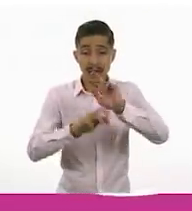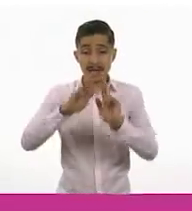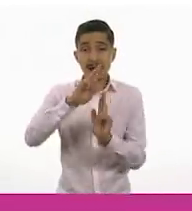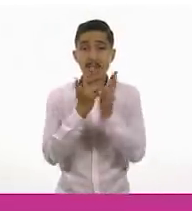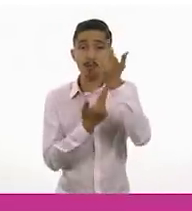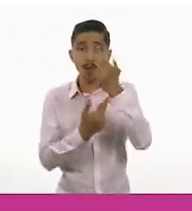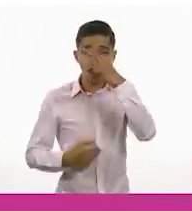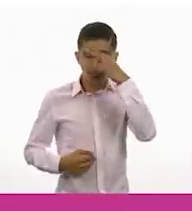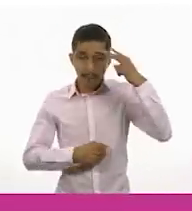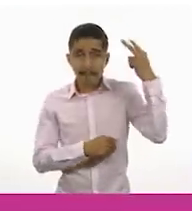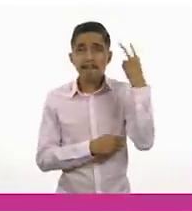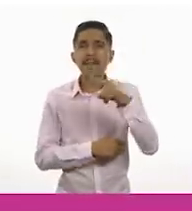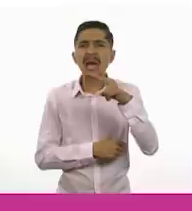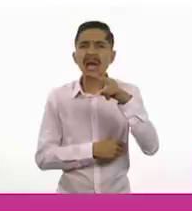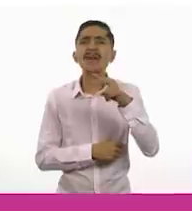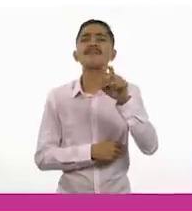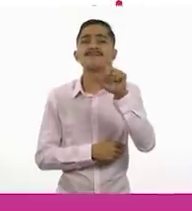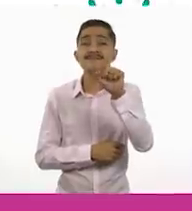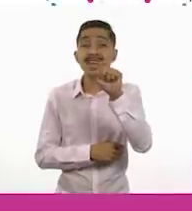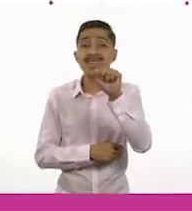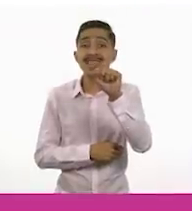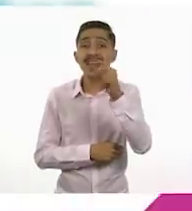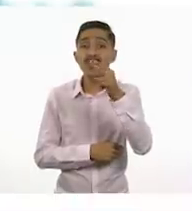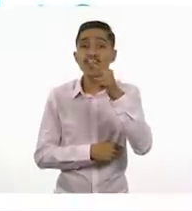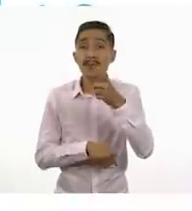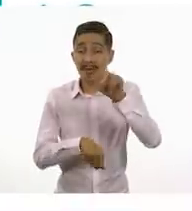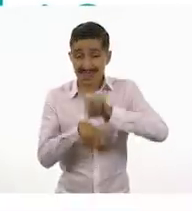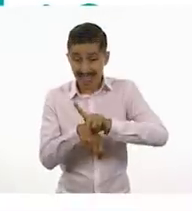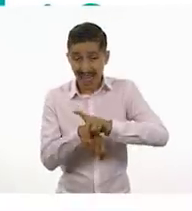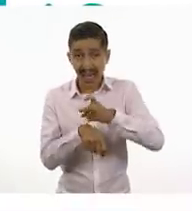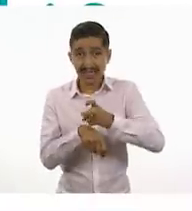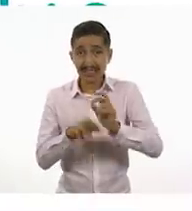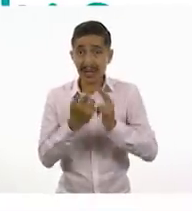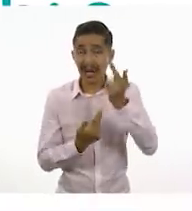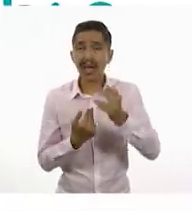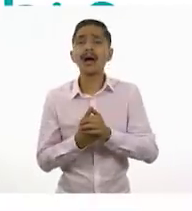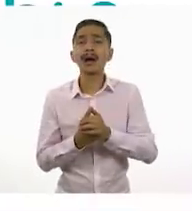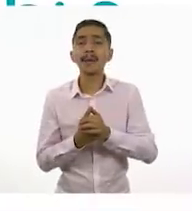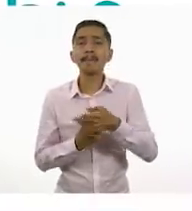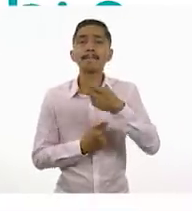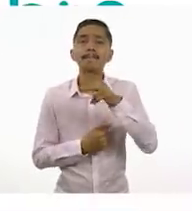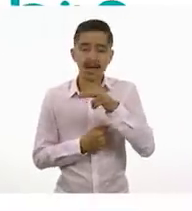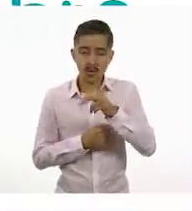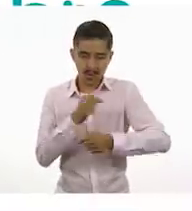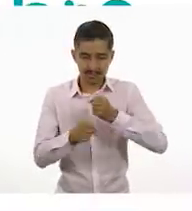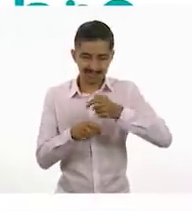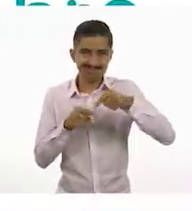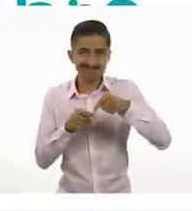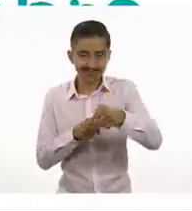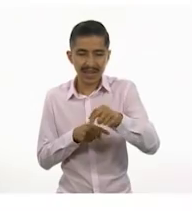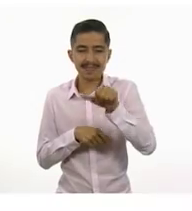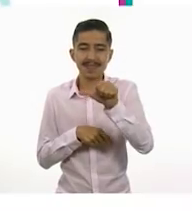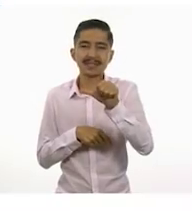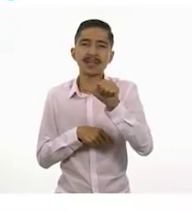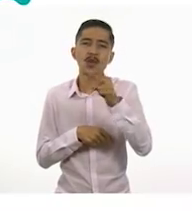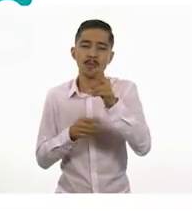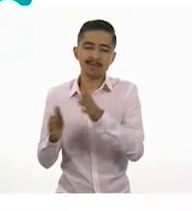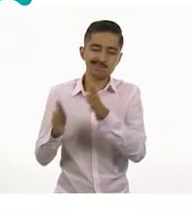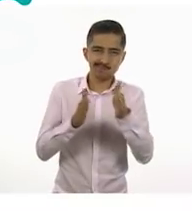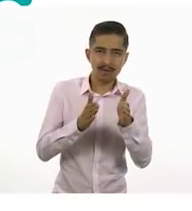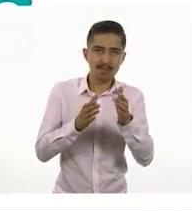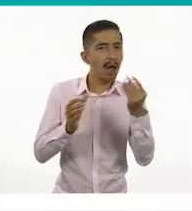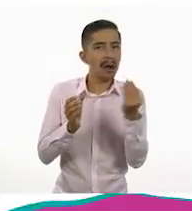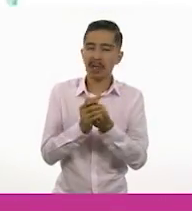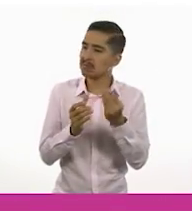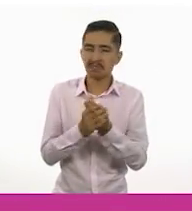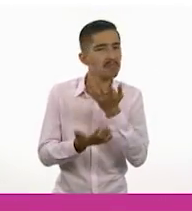Revolución Mexicana es el 20 de noviembre. Este año se festejará el 16 de noviembre y no habrá